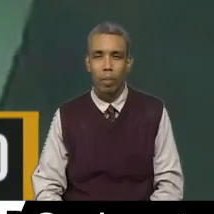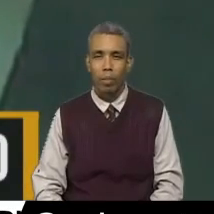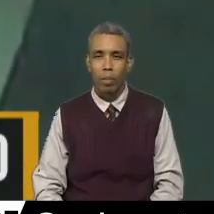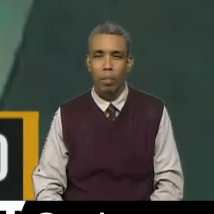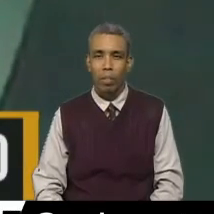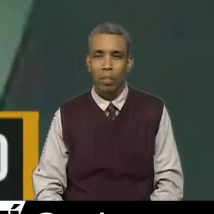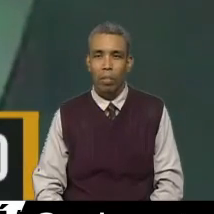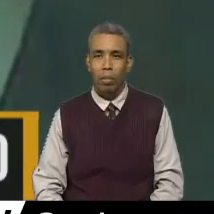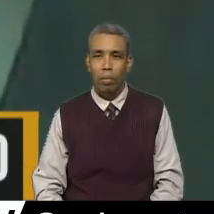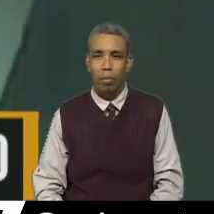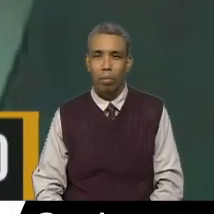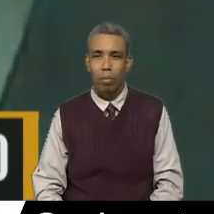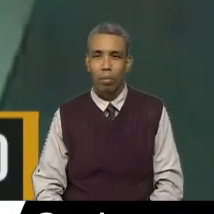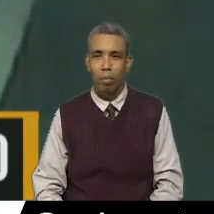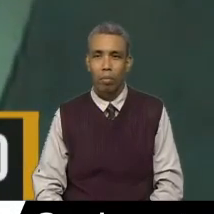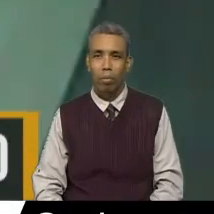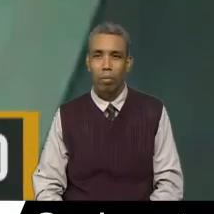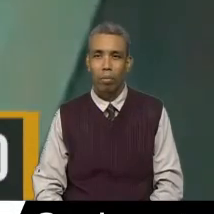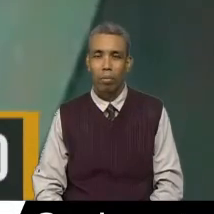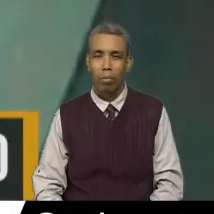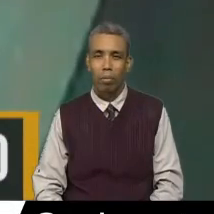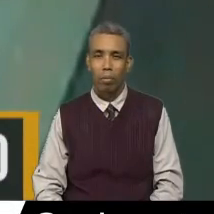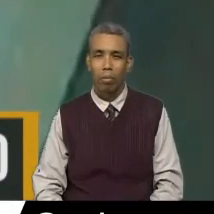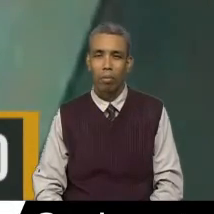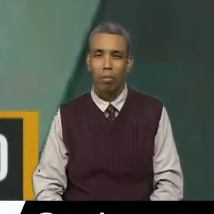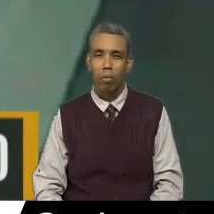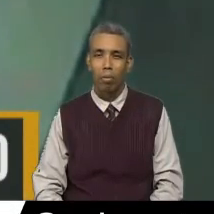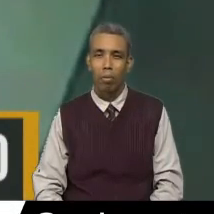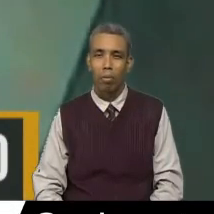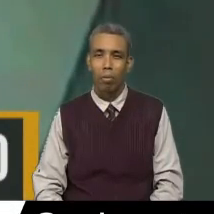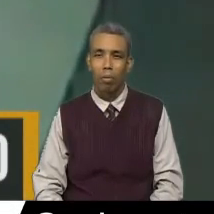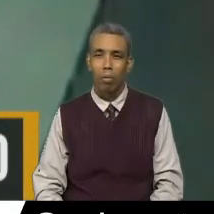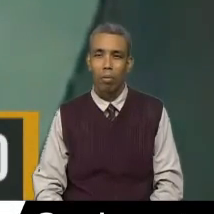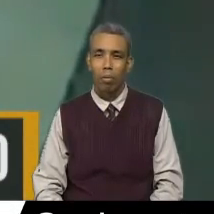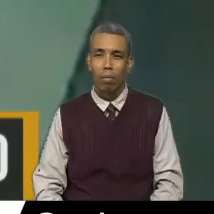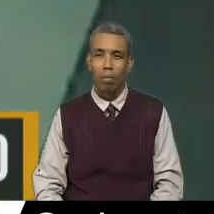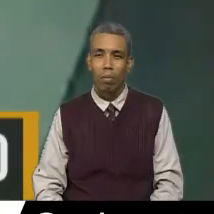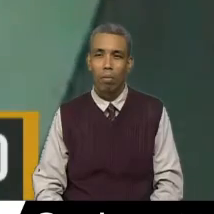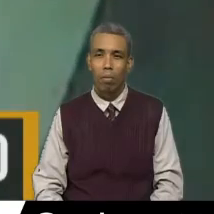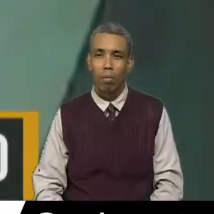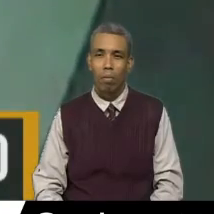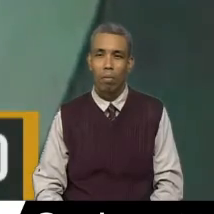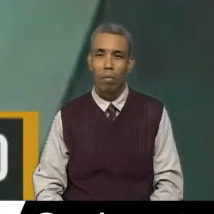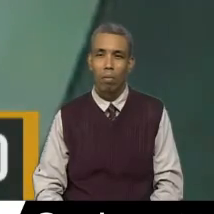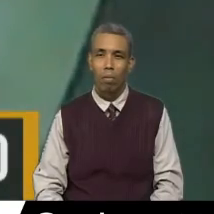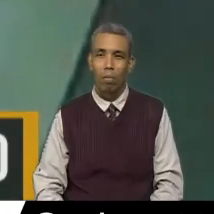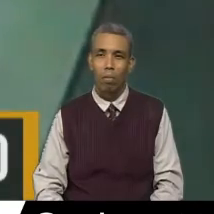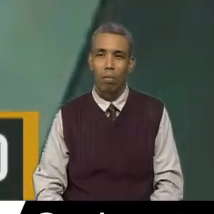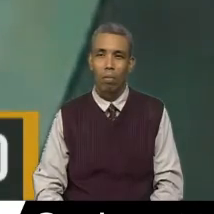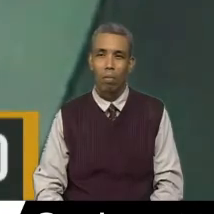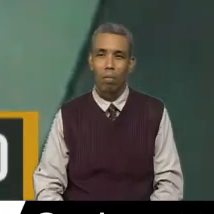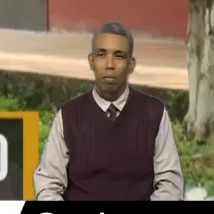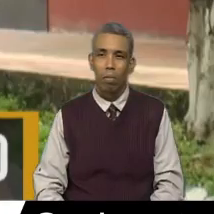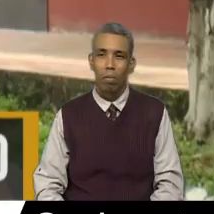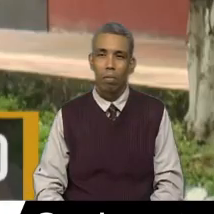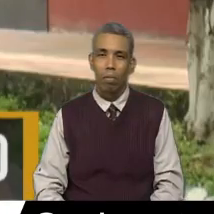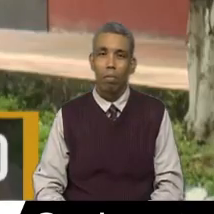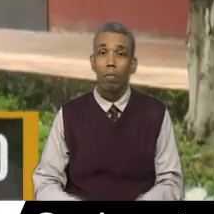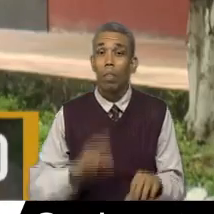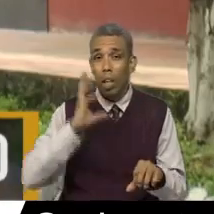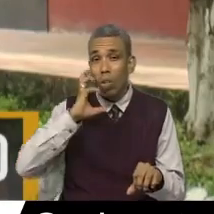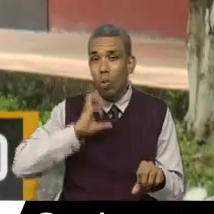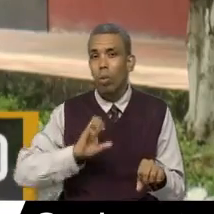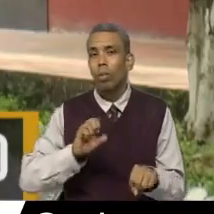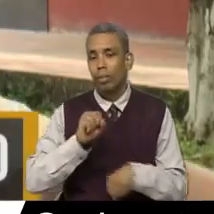pasos sigilosamente recorre el lugar. Luego de varios minutos se encuentra una bicicleta que finalmente se lleva. Se han metido a locales,